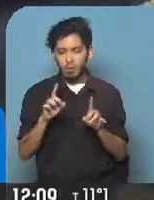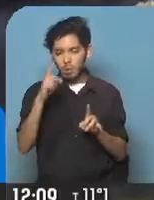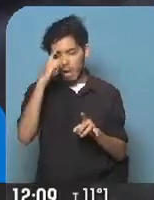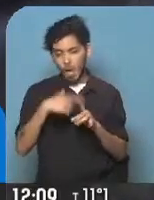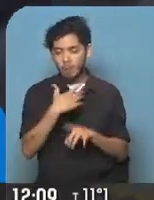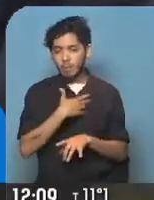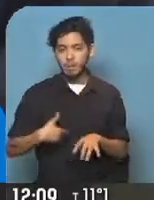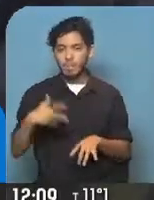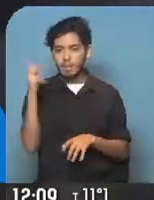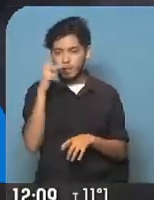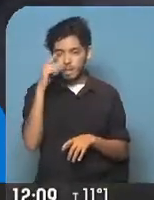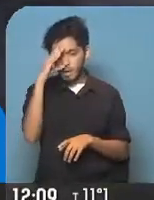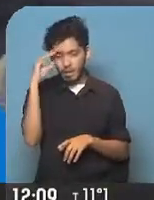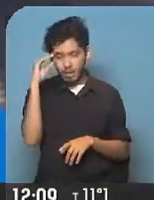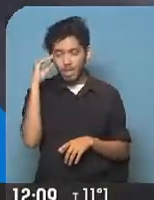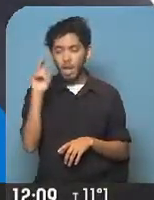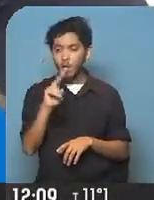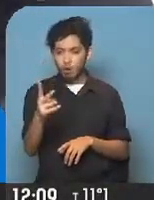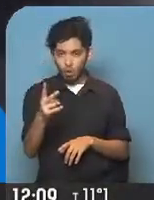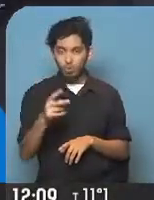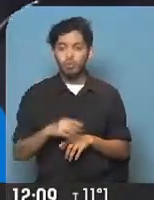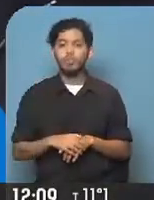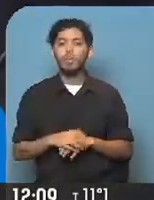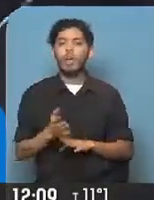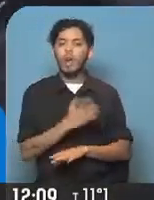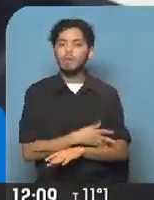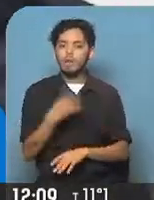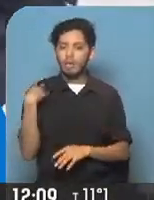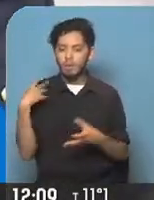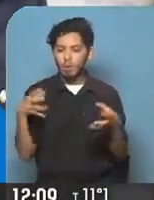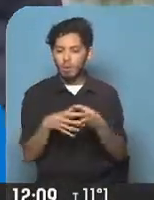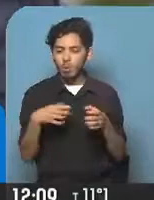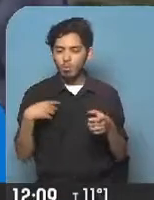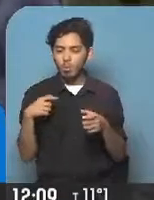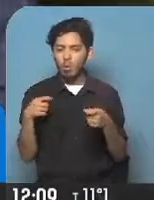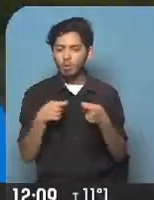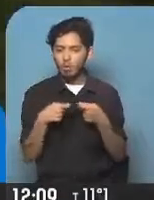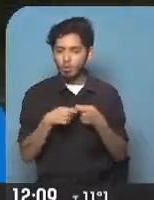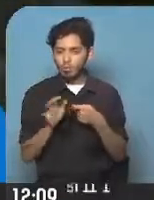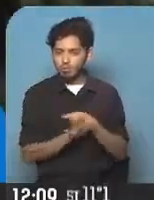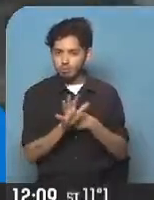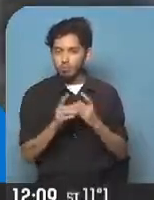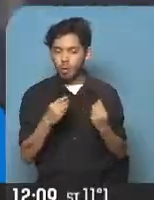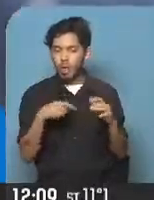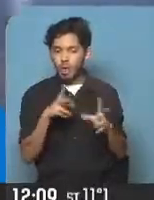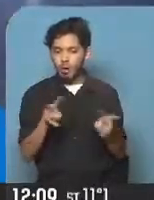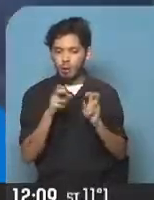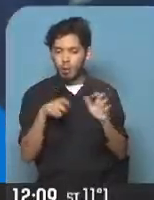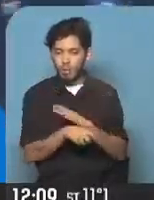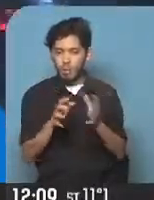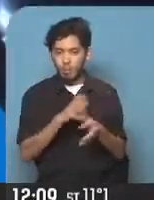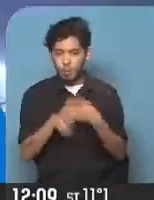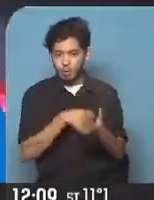expresidentes Néstor Kirchner y Cristina Fernández de Kirchner fueron los jefes de una asociación ilícita diseñada para recaudar coimas pagadas por